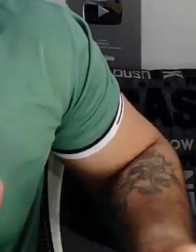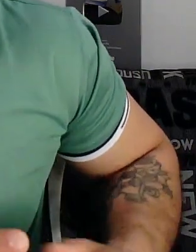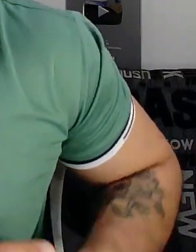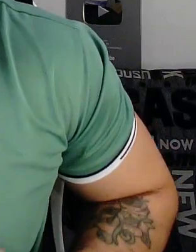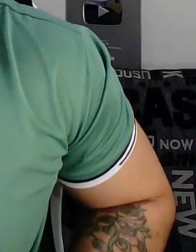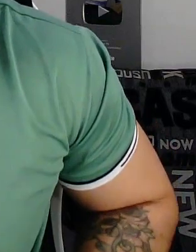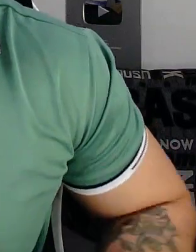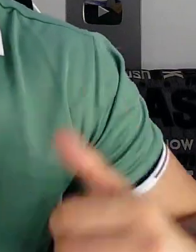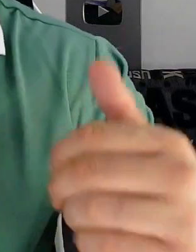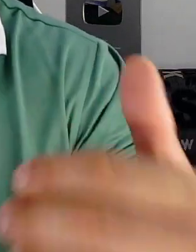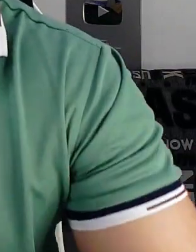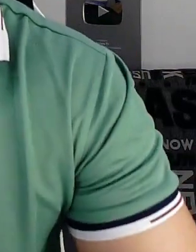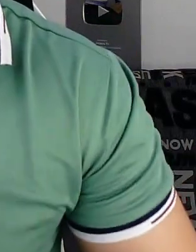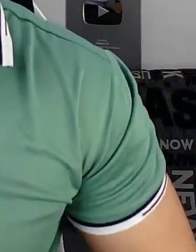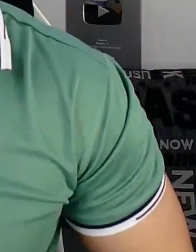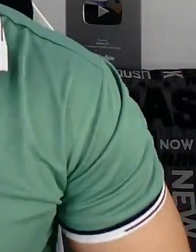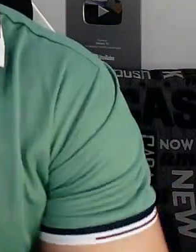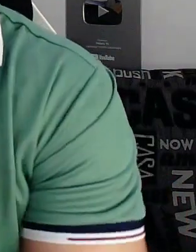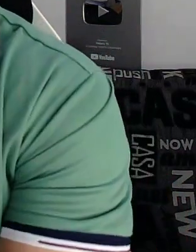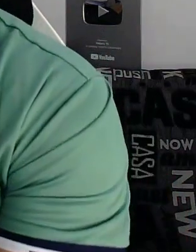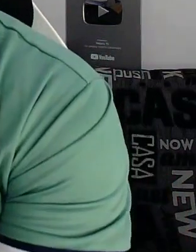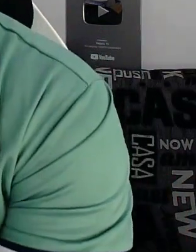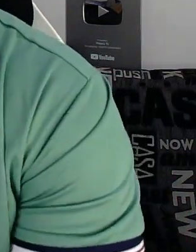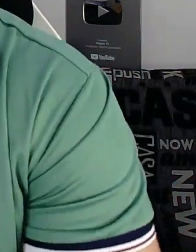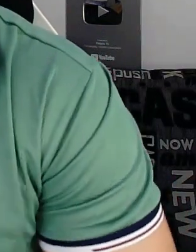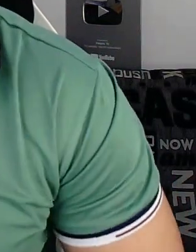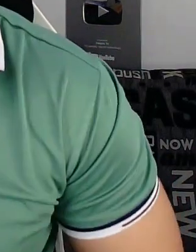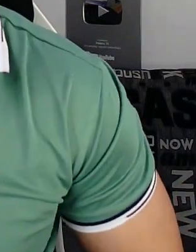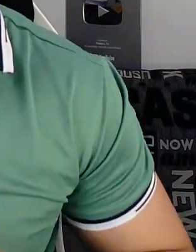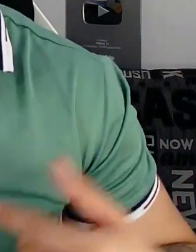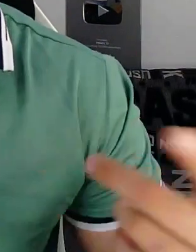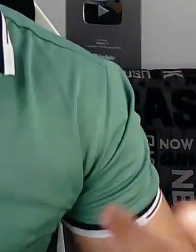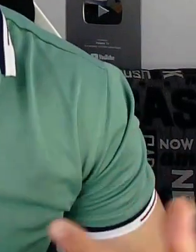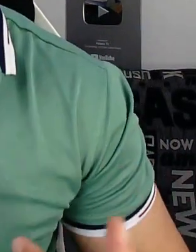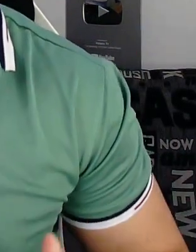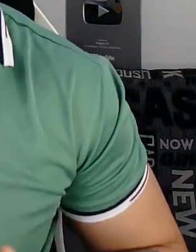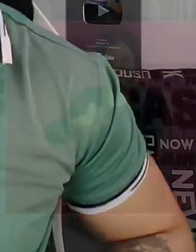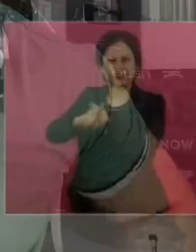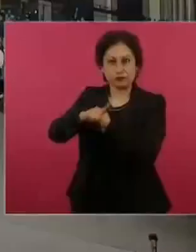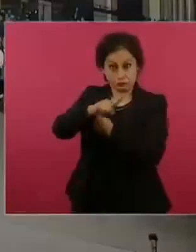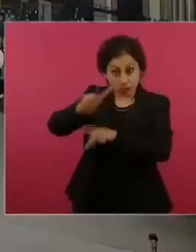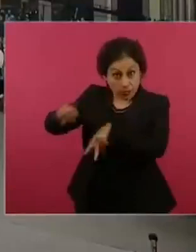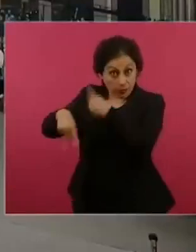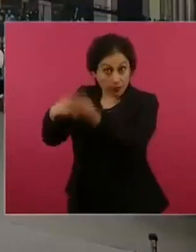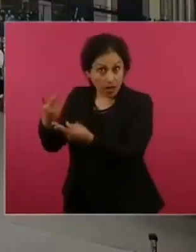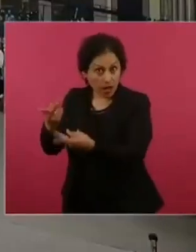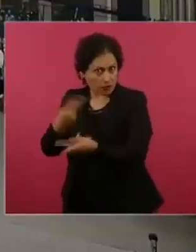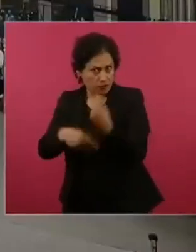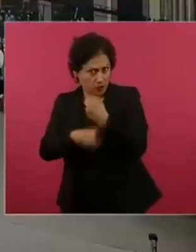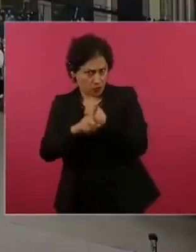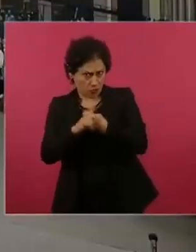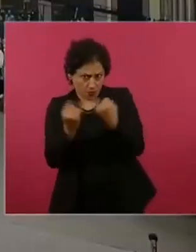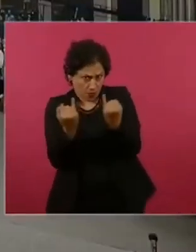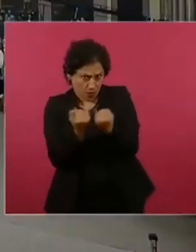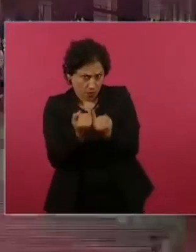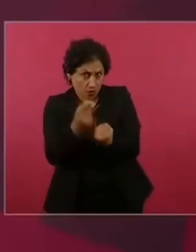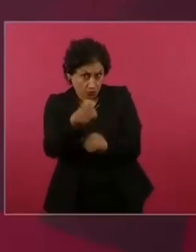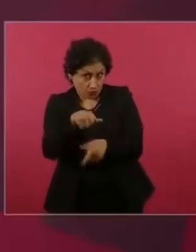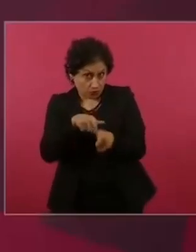entrega las obras consolida proyectos y mejorar relaciones políticas Sí vamos